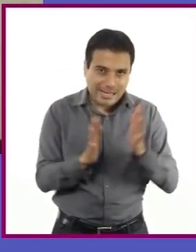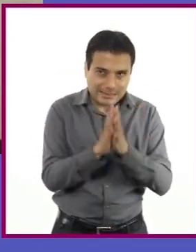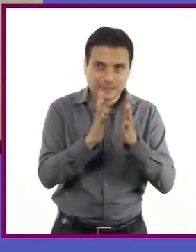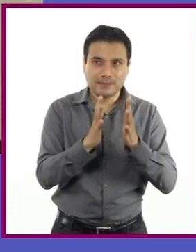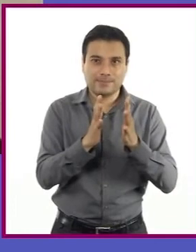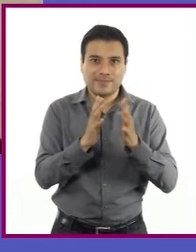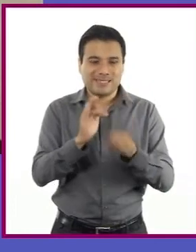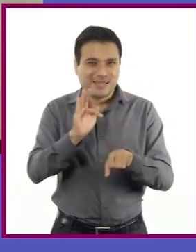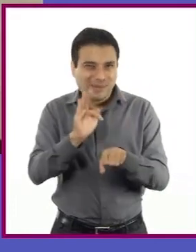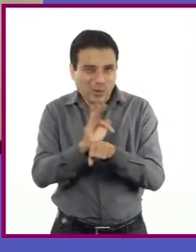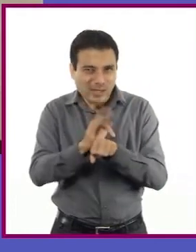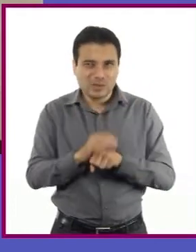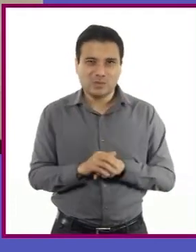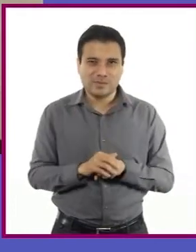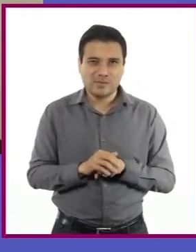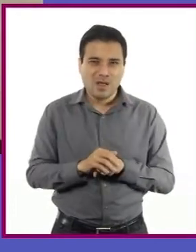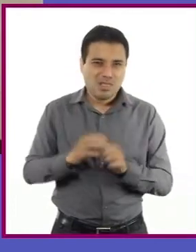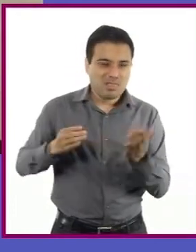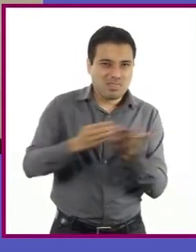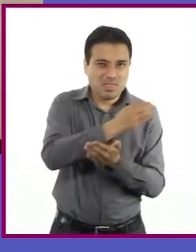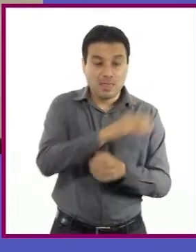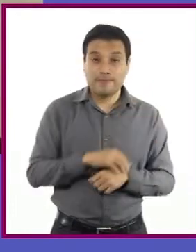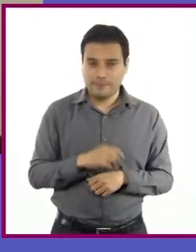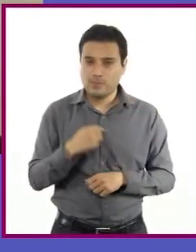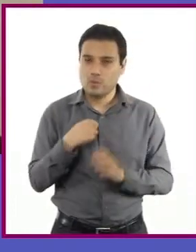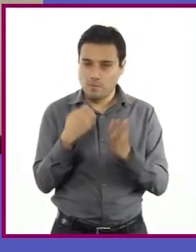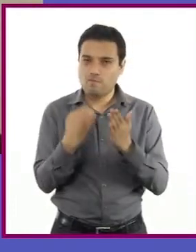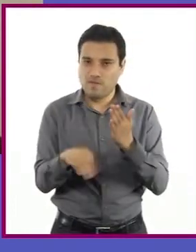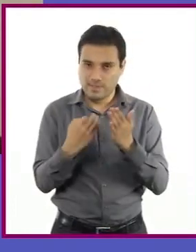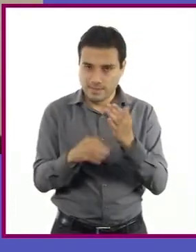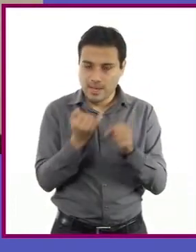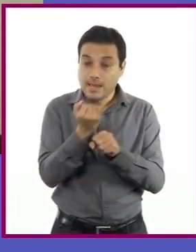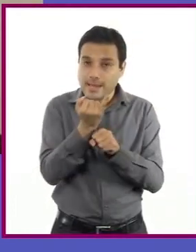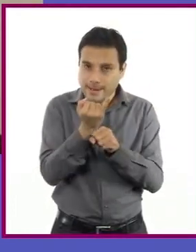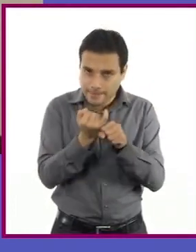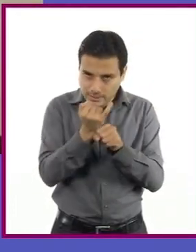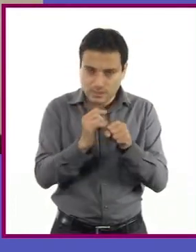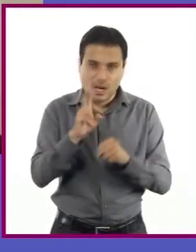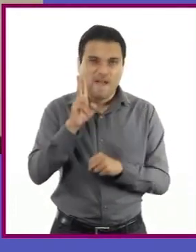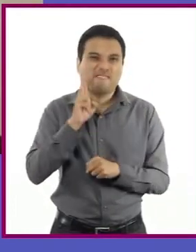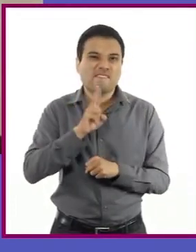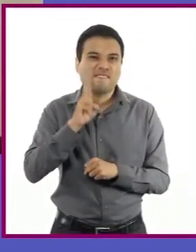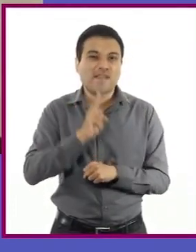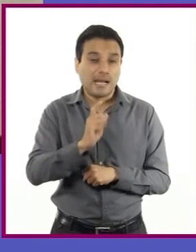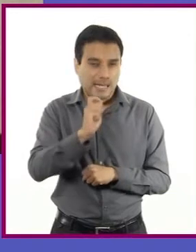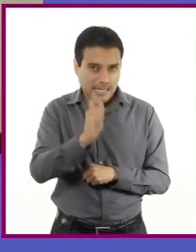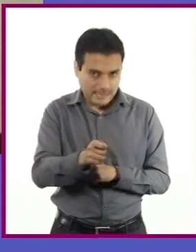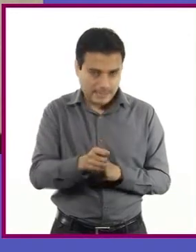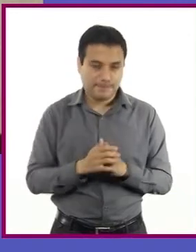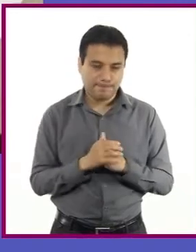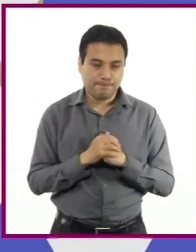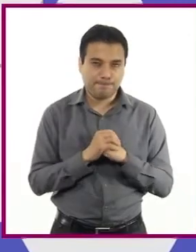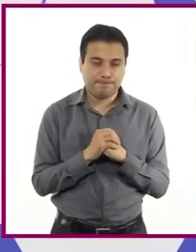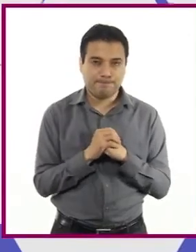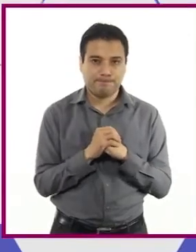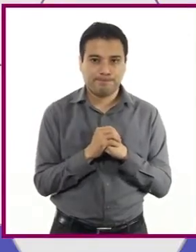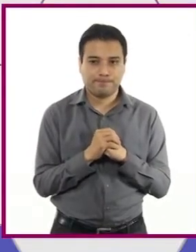usurpador. Pienso que necesito consultar para comprender correctamente el mensaje de Víctor Hugo al presidente